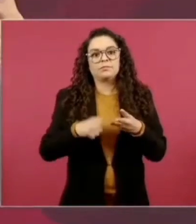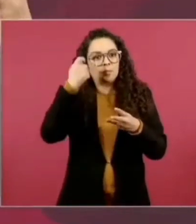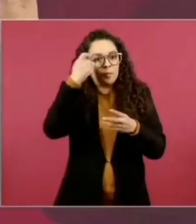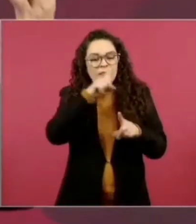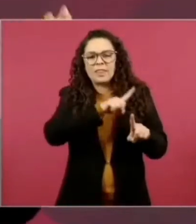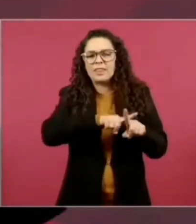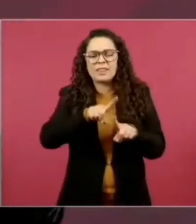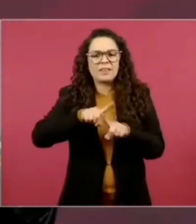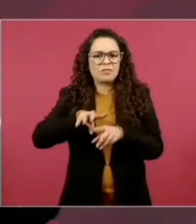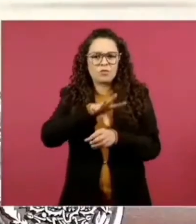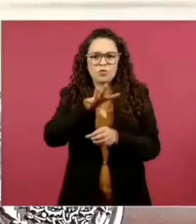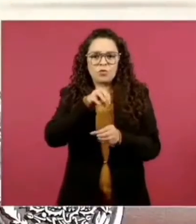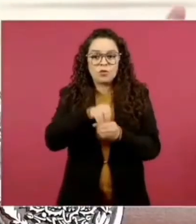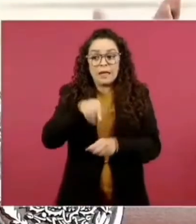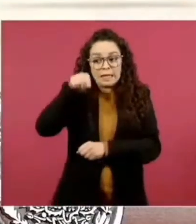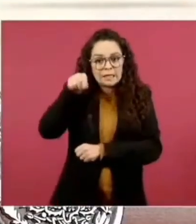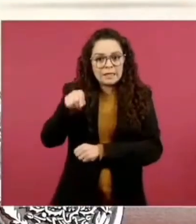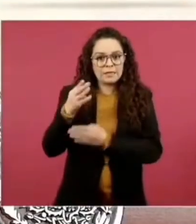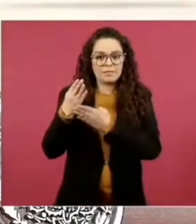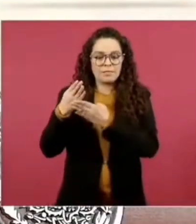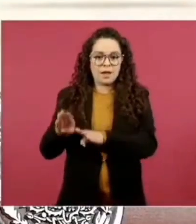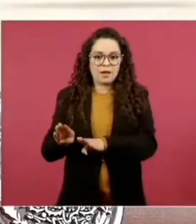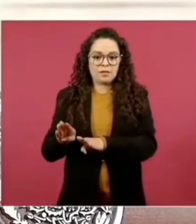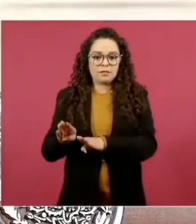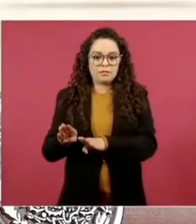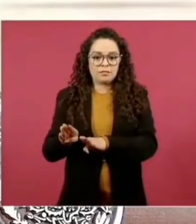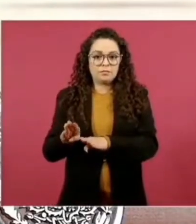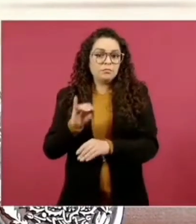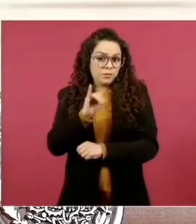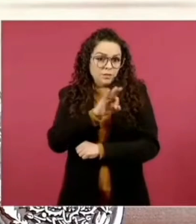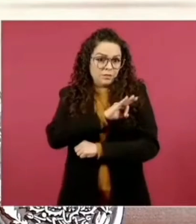Y se tiene capacidad